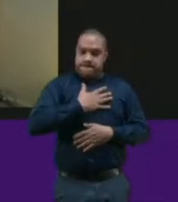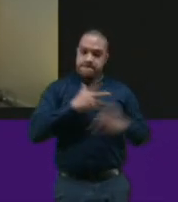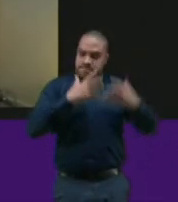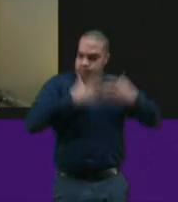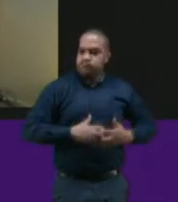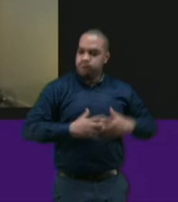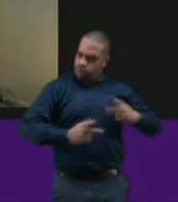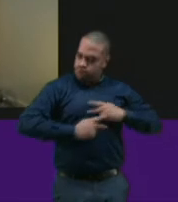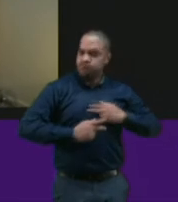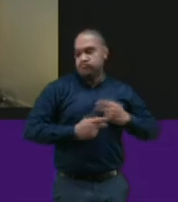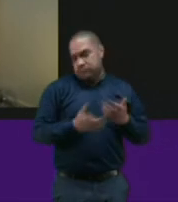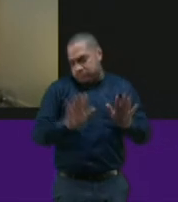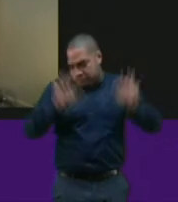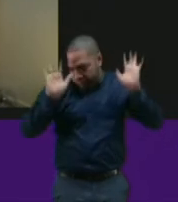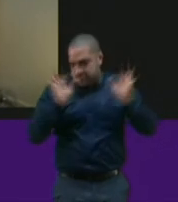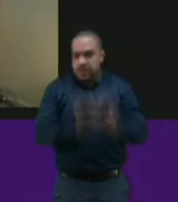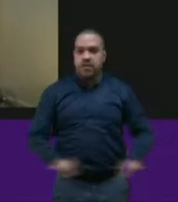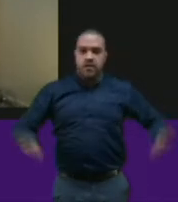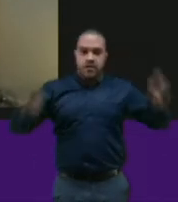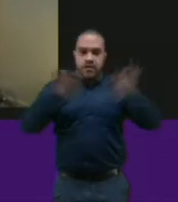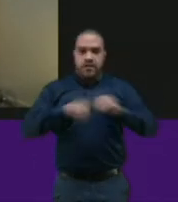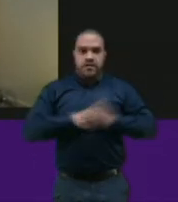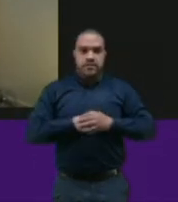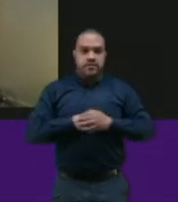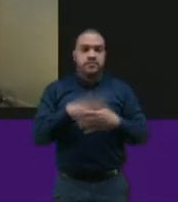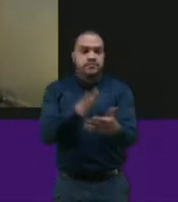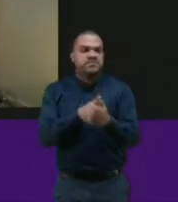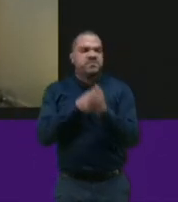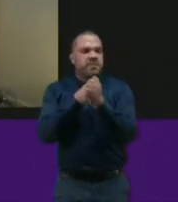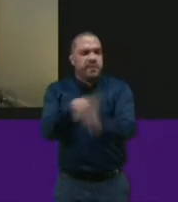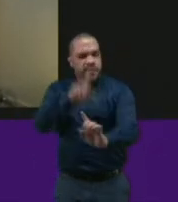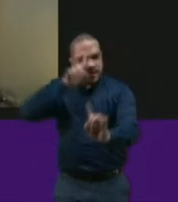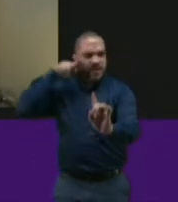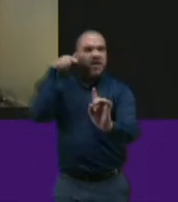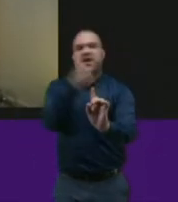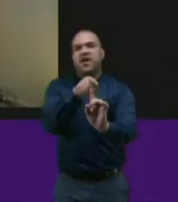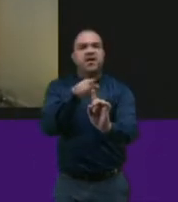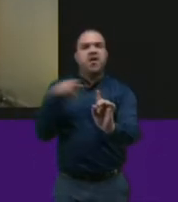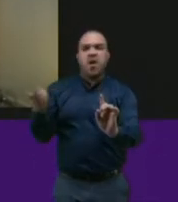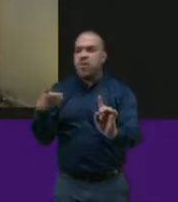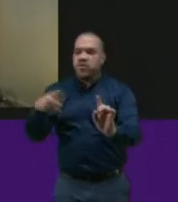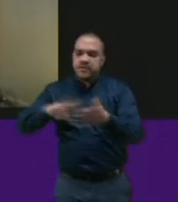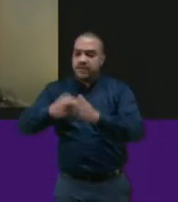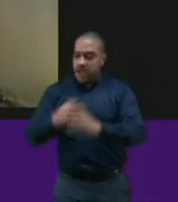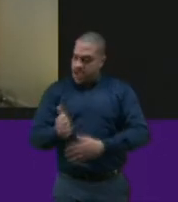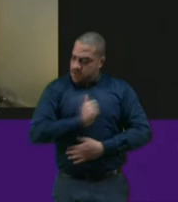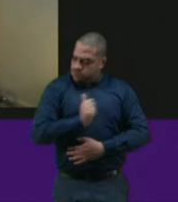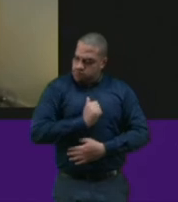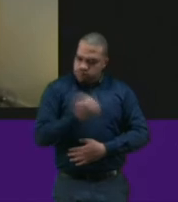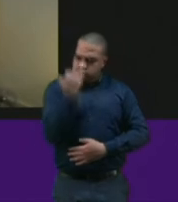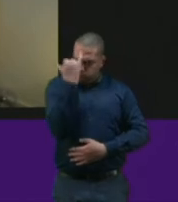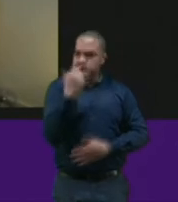ruta tradicional calcada del emprendimiento que pues se ha